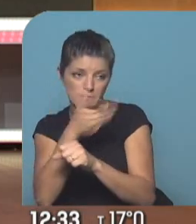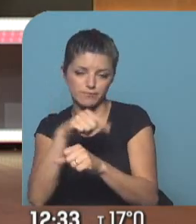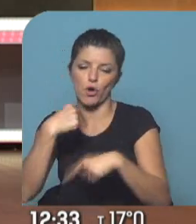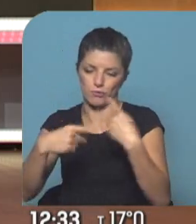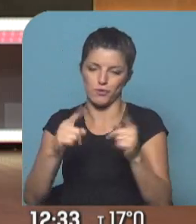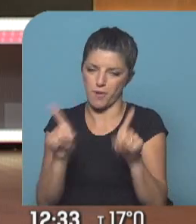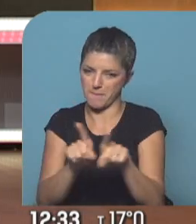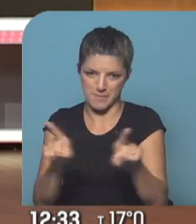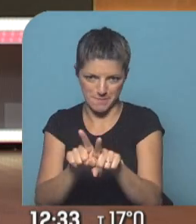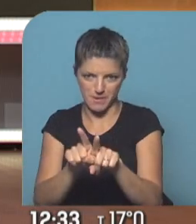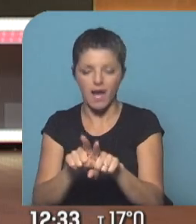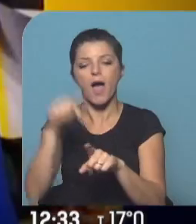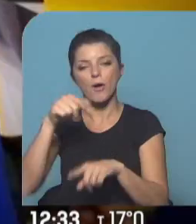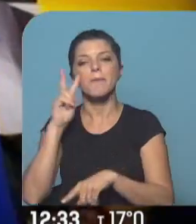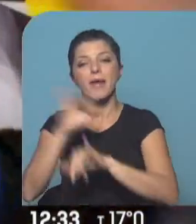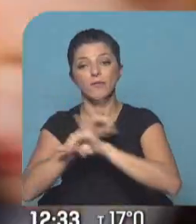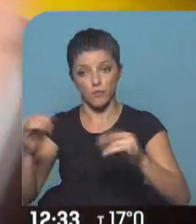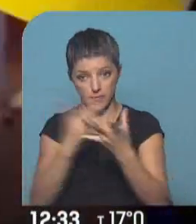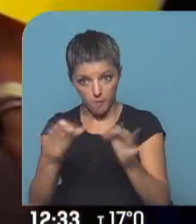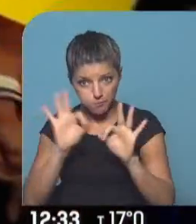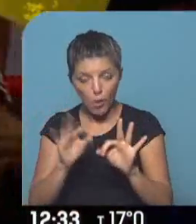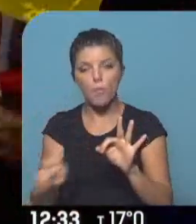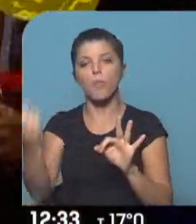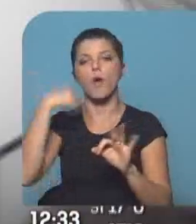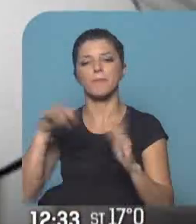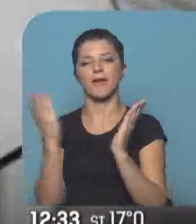continuar. Vemos un informe y lo analizamos.